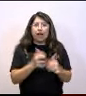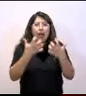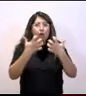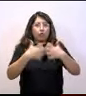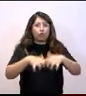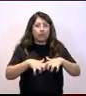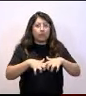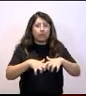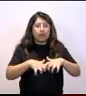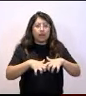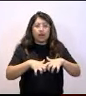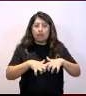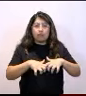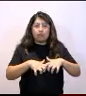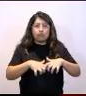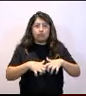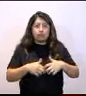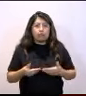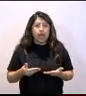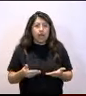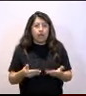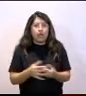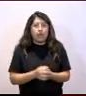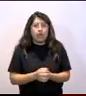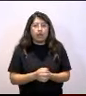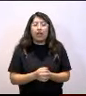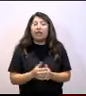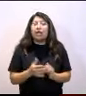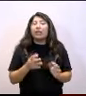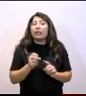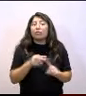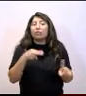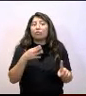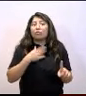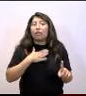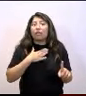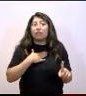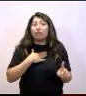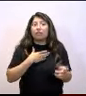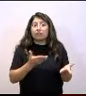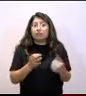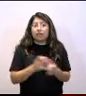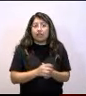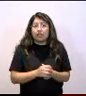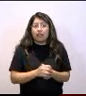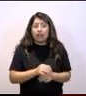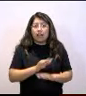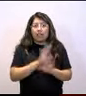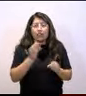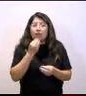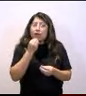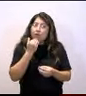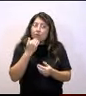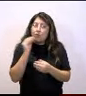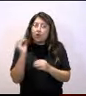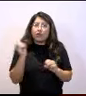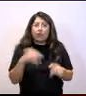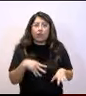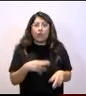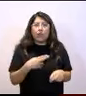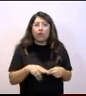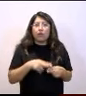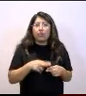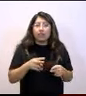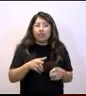una aplicación automática que supone, desde nuestro punto de vista, una auténtica renuncia a hacer una política